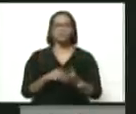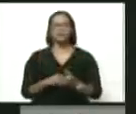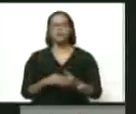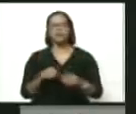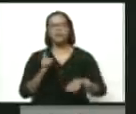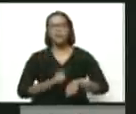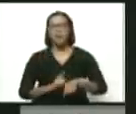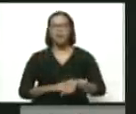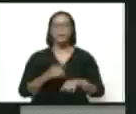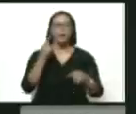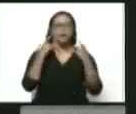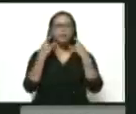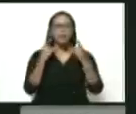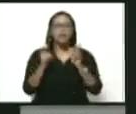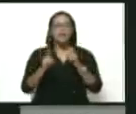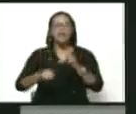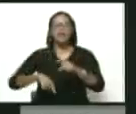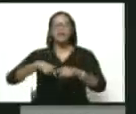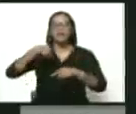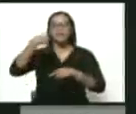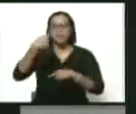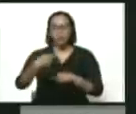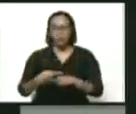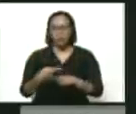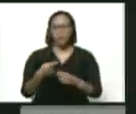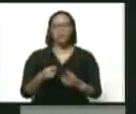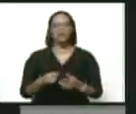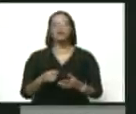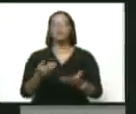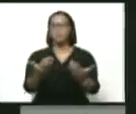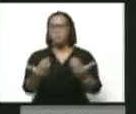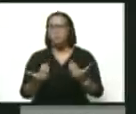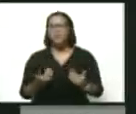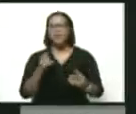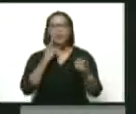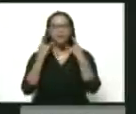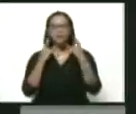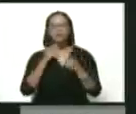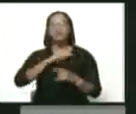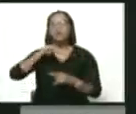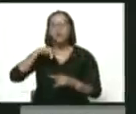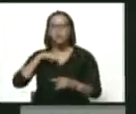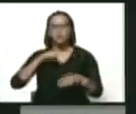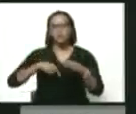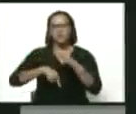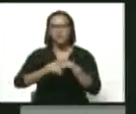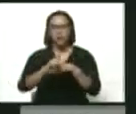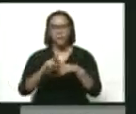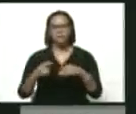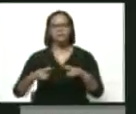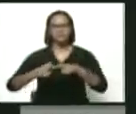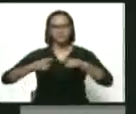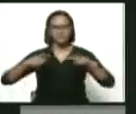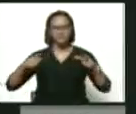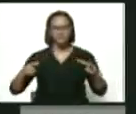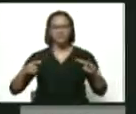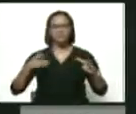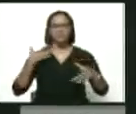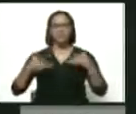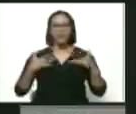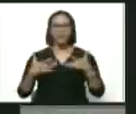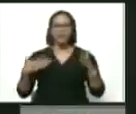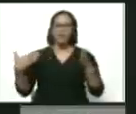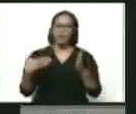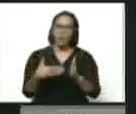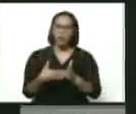acciones, y después llegan las acciones. Nosotros vamos a incrementar la acción contra el